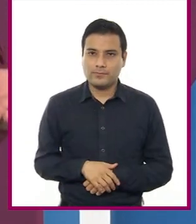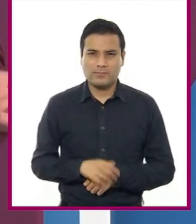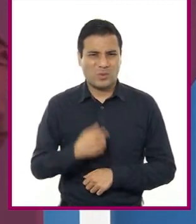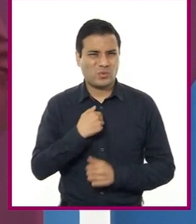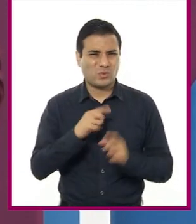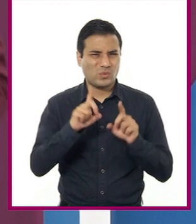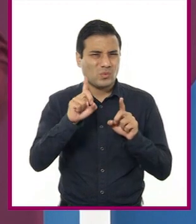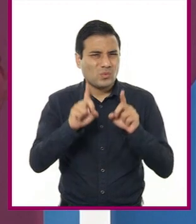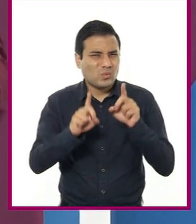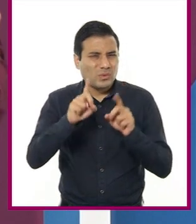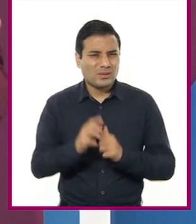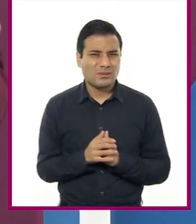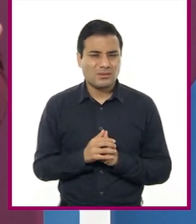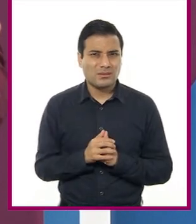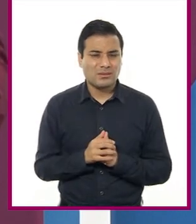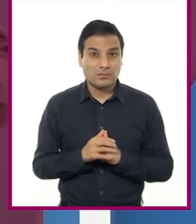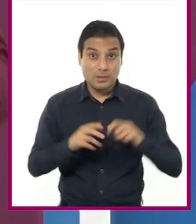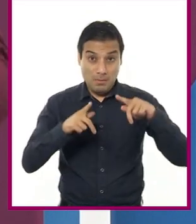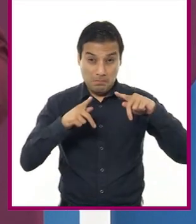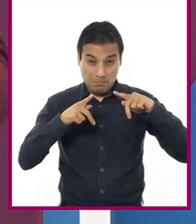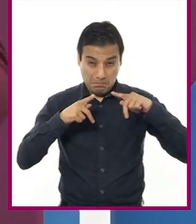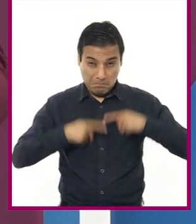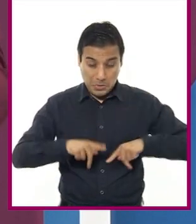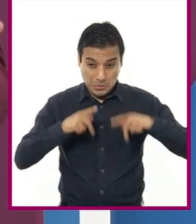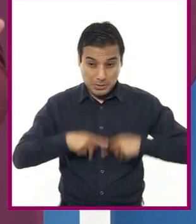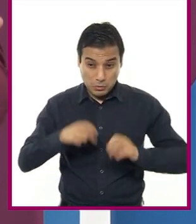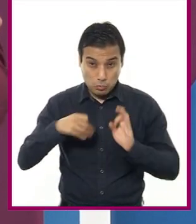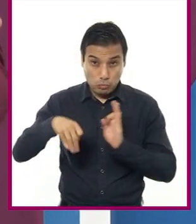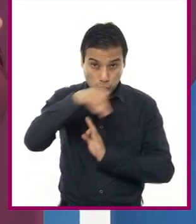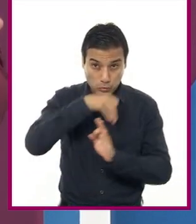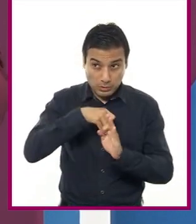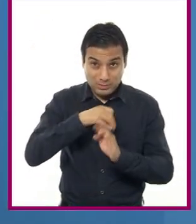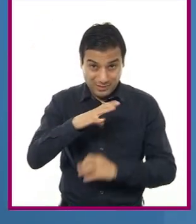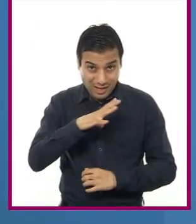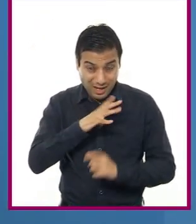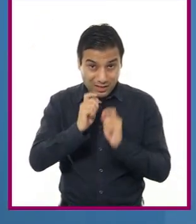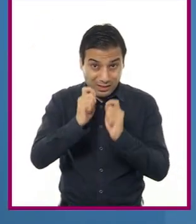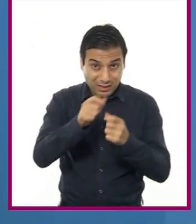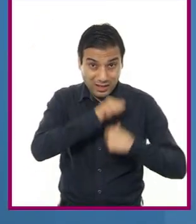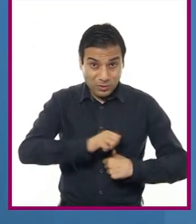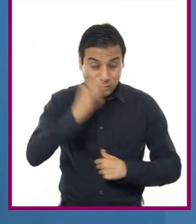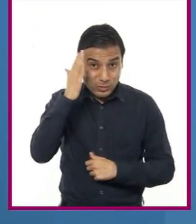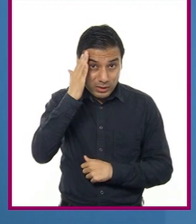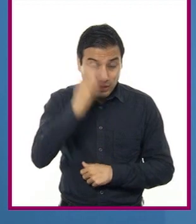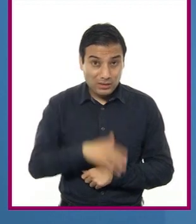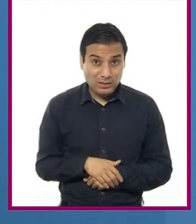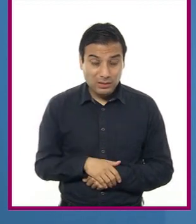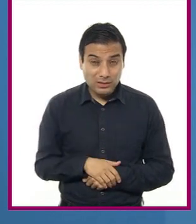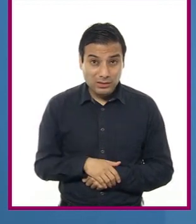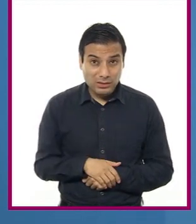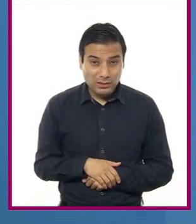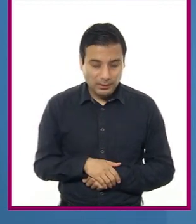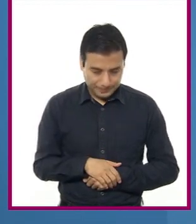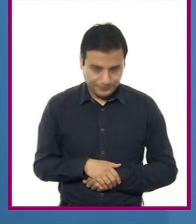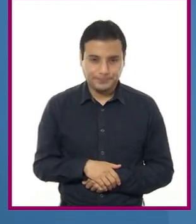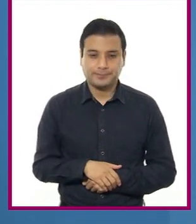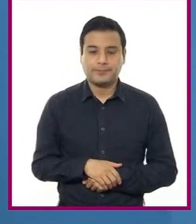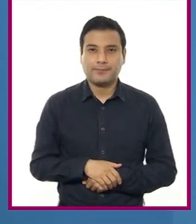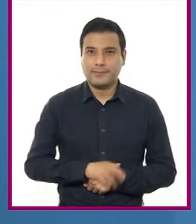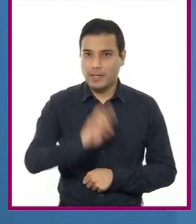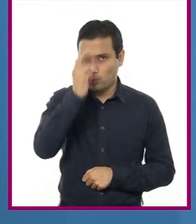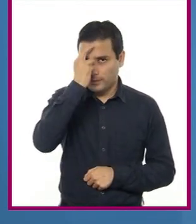inquietud más. ¿Todas las personas ejercemos la autoridad? Comencemos por recordar que